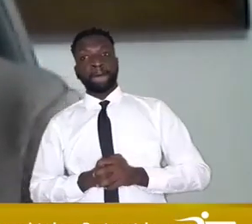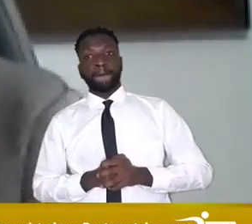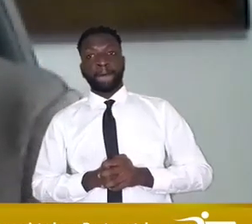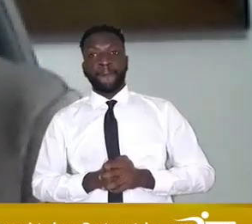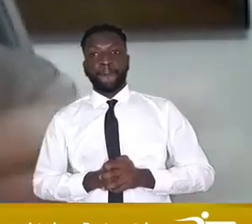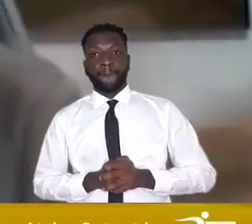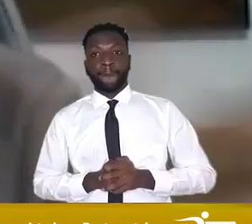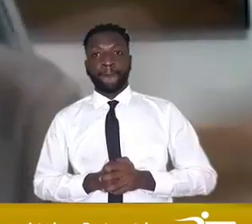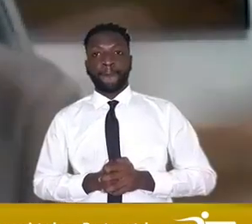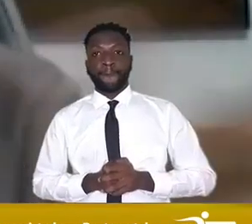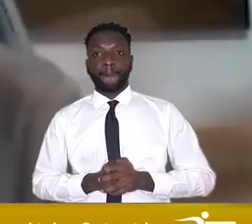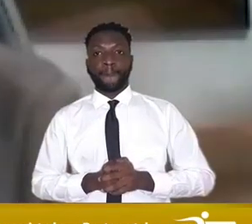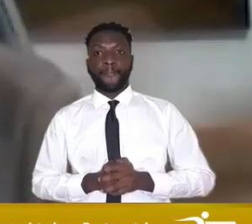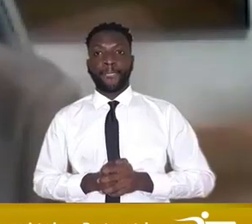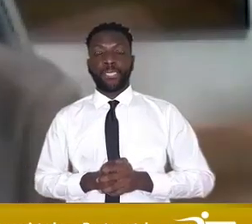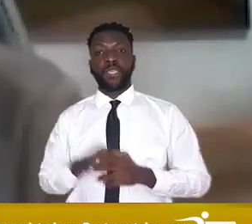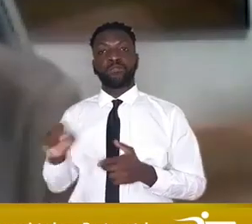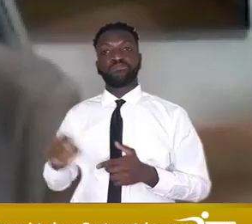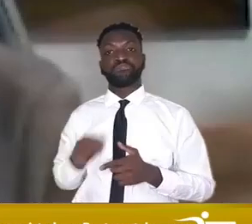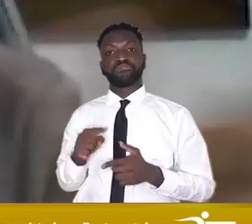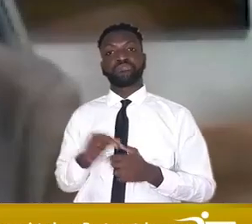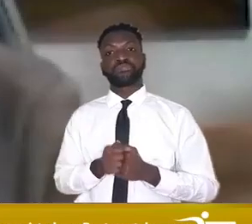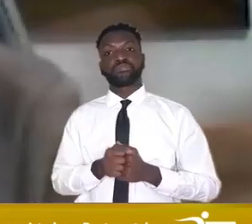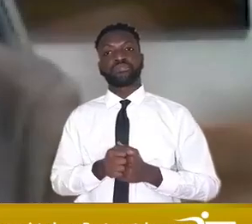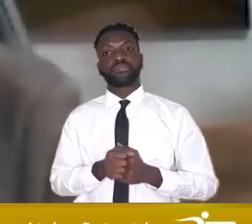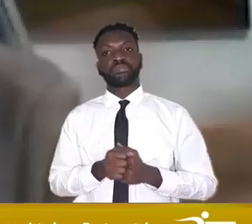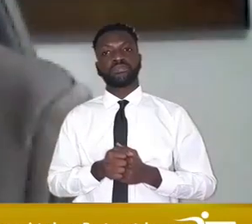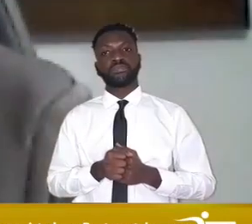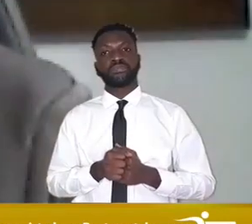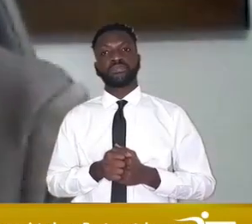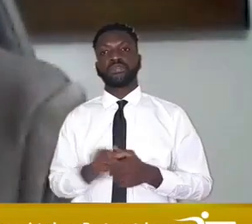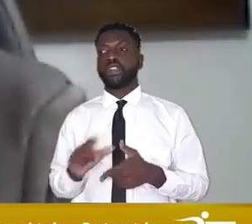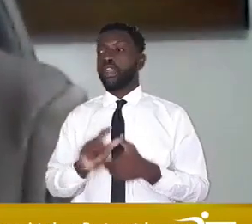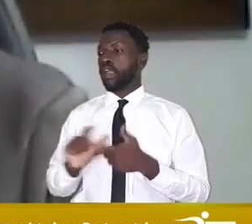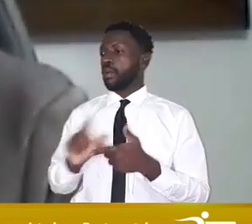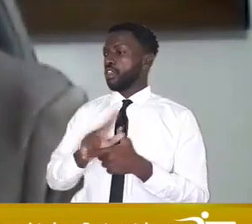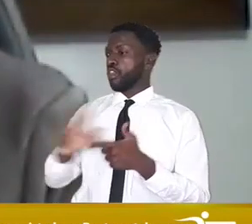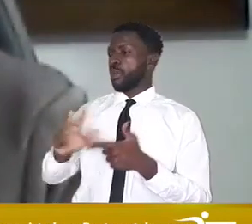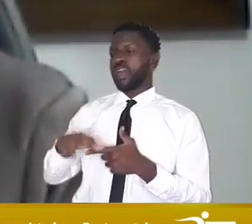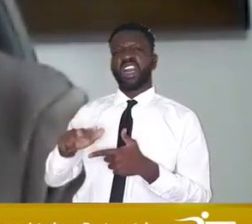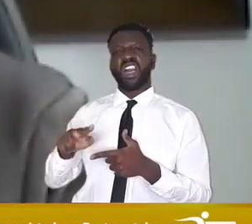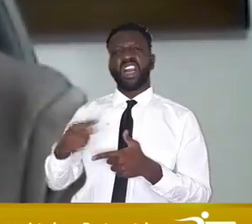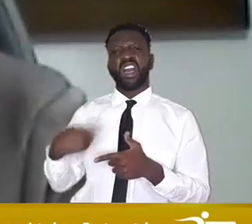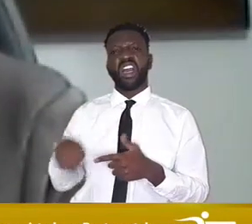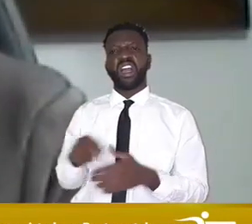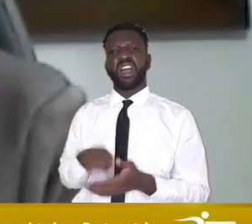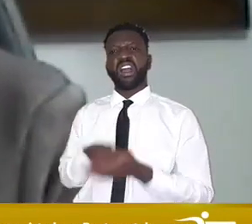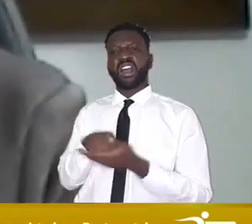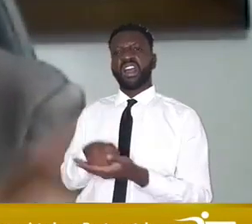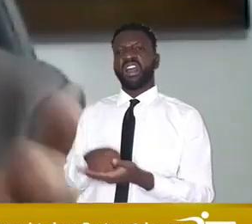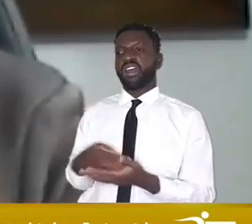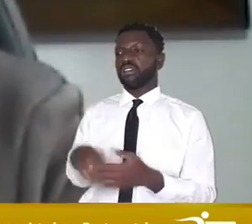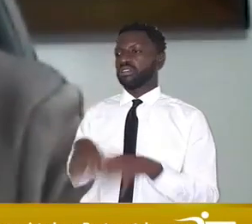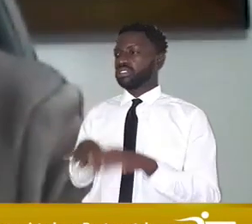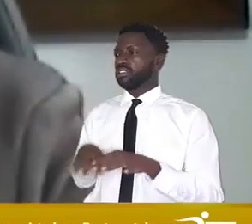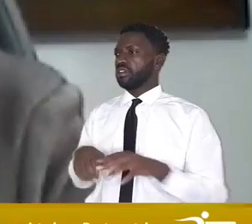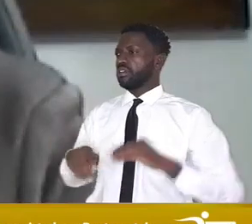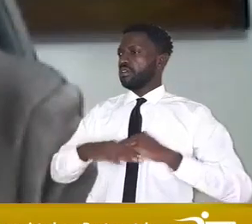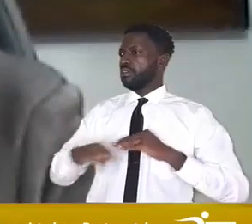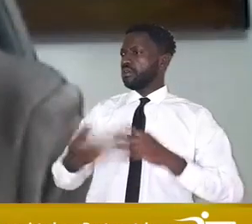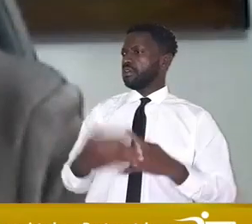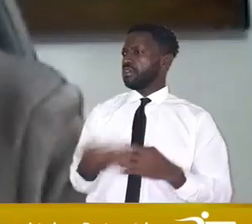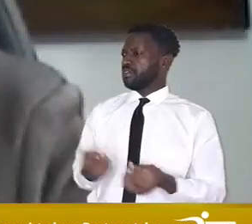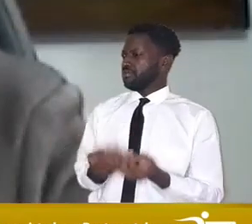Y entonces, al mes o a los dos meses, está postrado en el campo. Y dice, ¿qué le pasó a este que amaba tanto a